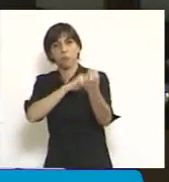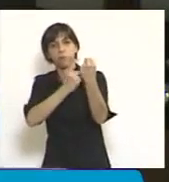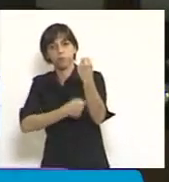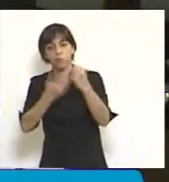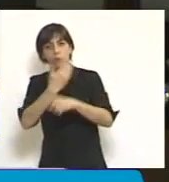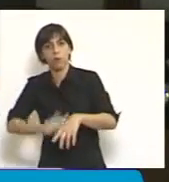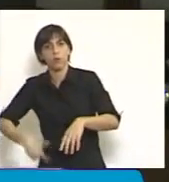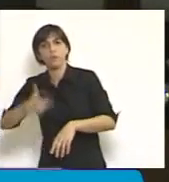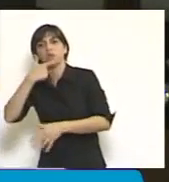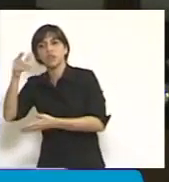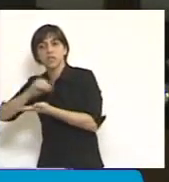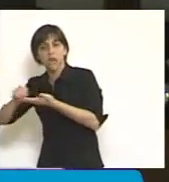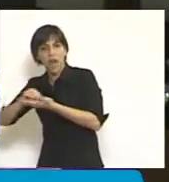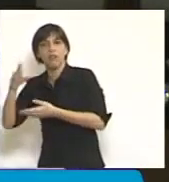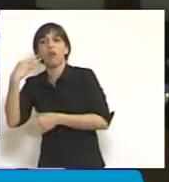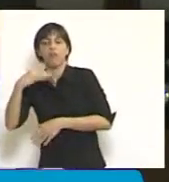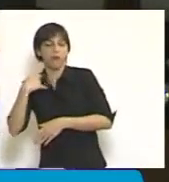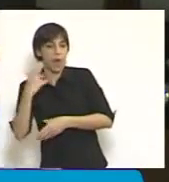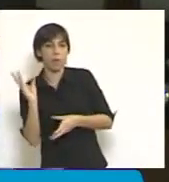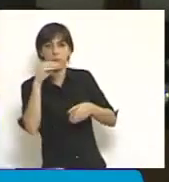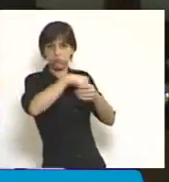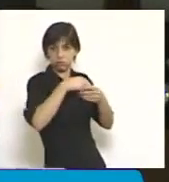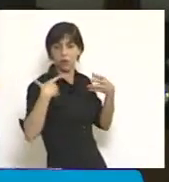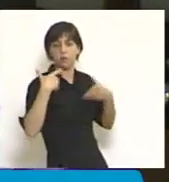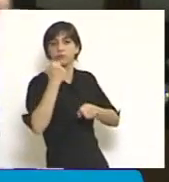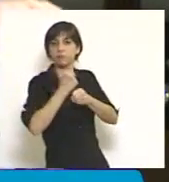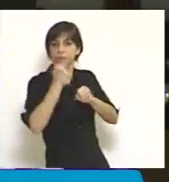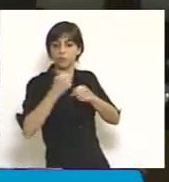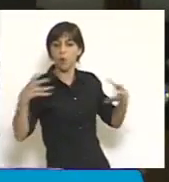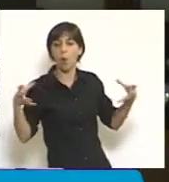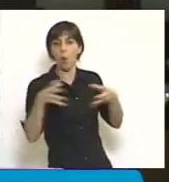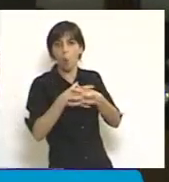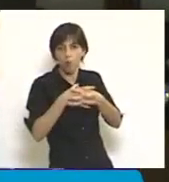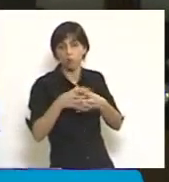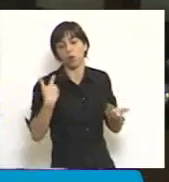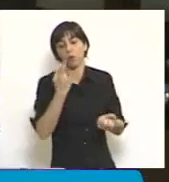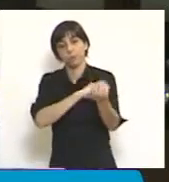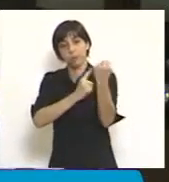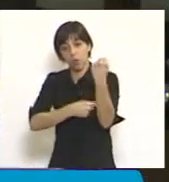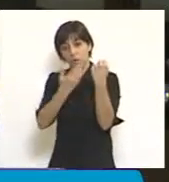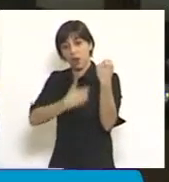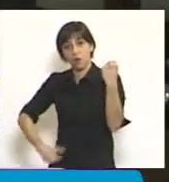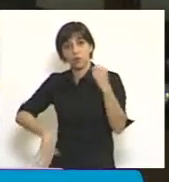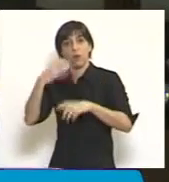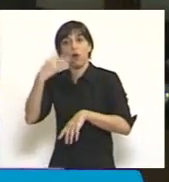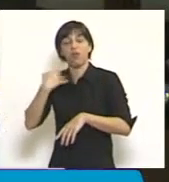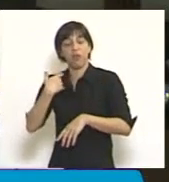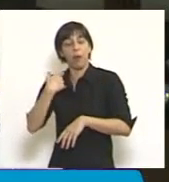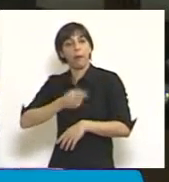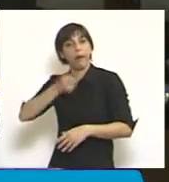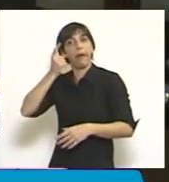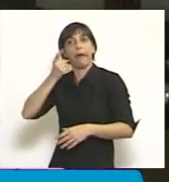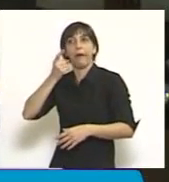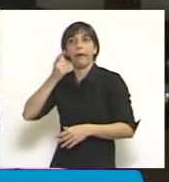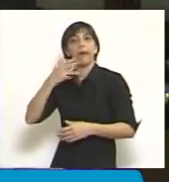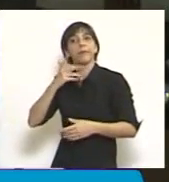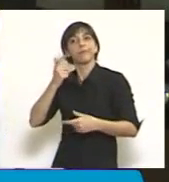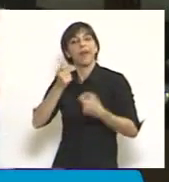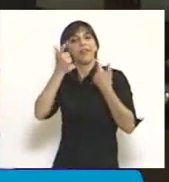Magistratura, previo a un concurso público de oposición y antecedentes, y además el Poder Ejecutivo y el Senado deben